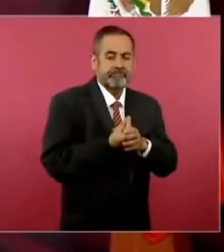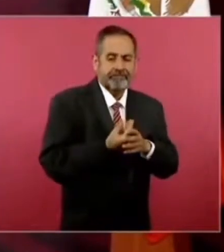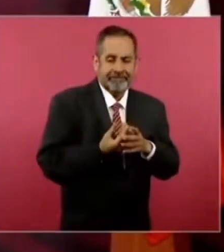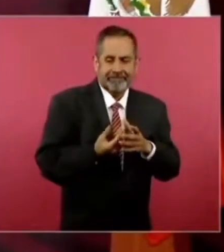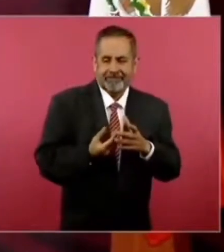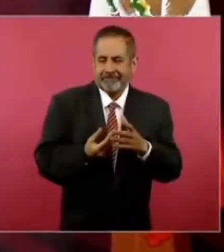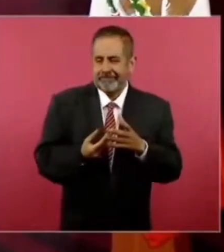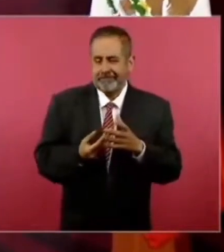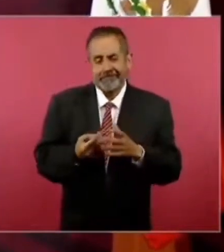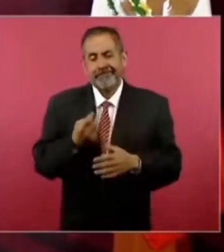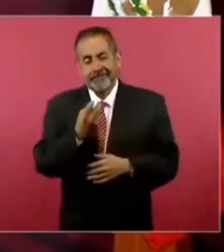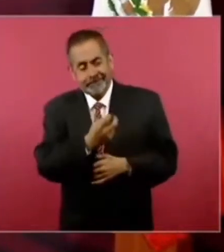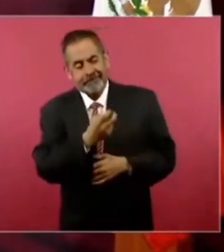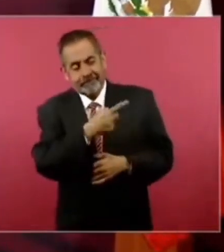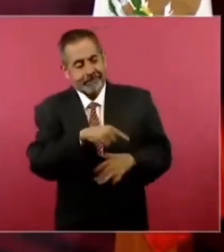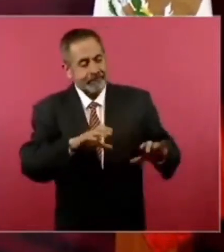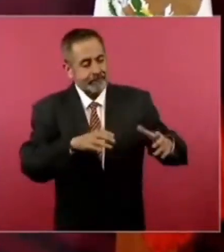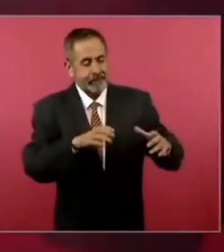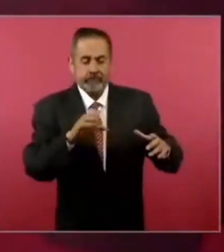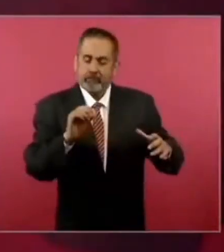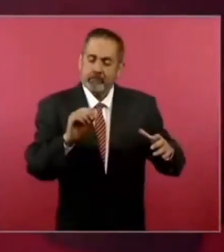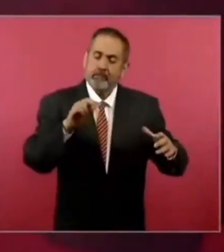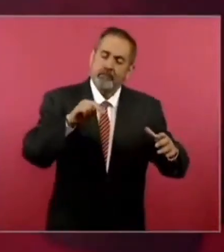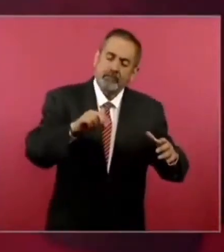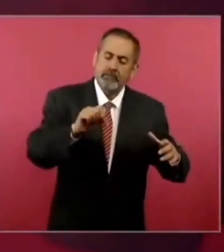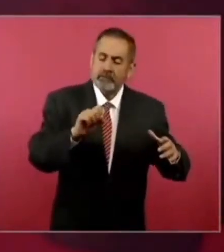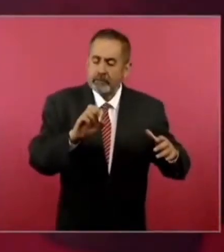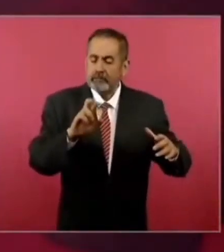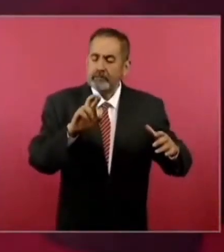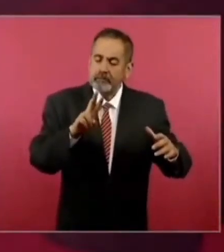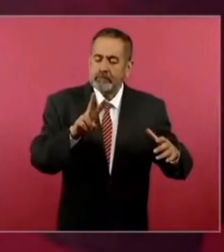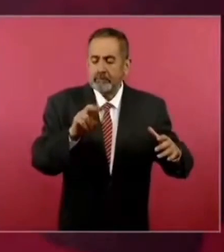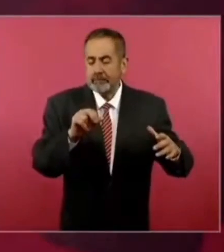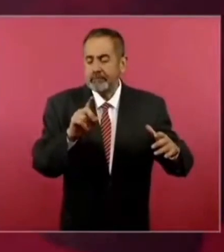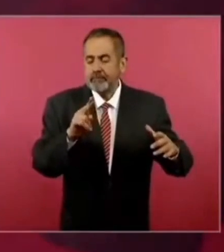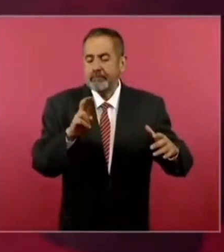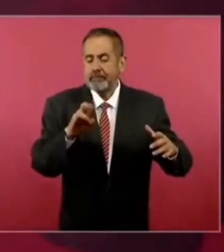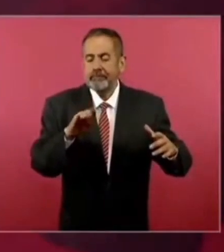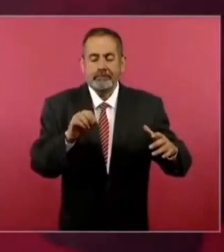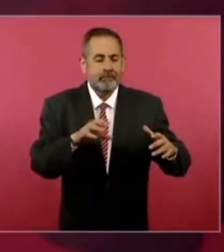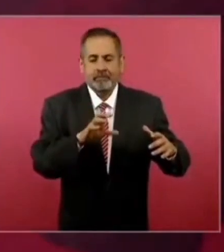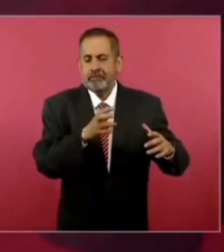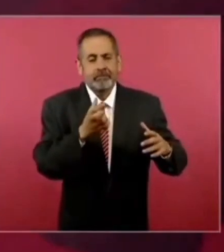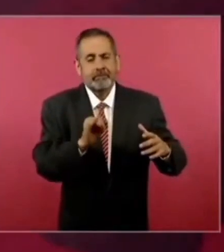Eso es el conservadurismo. Esa es la derecha en el mundo.